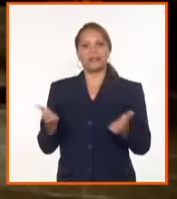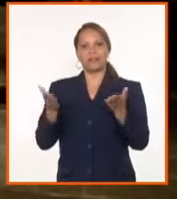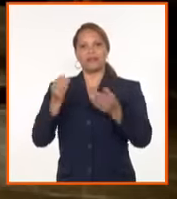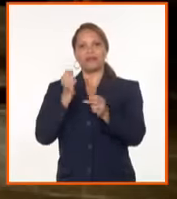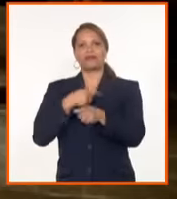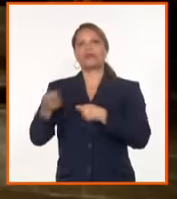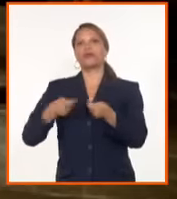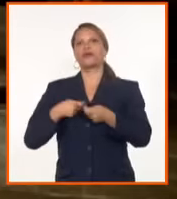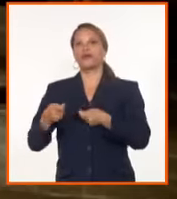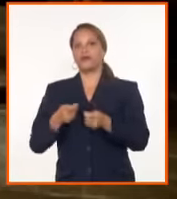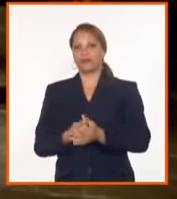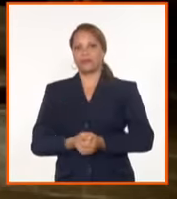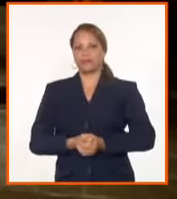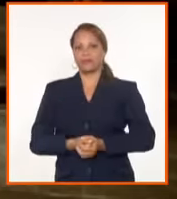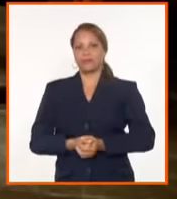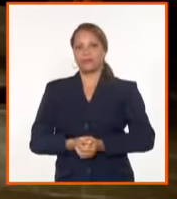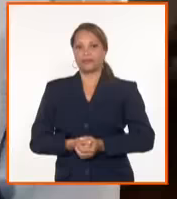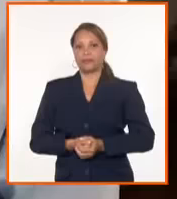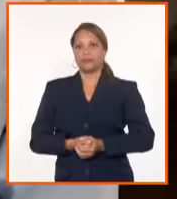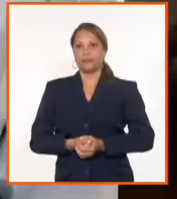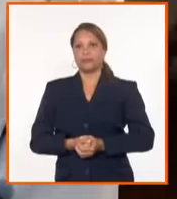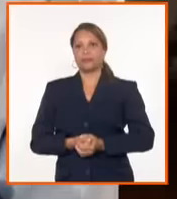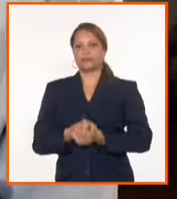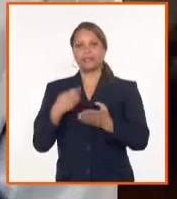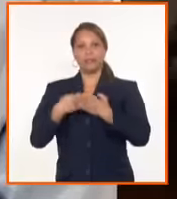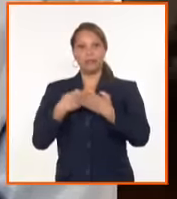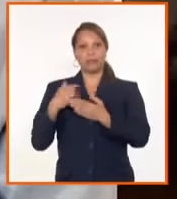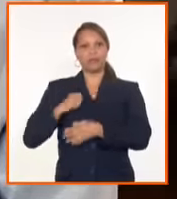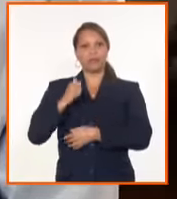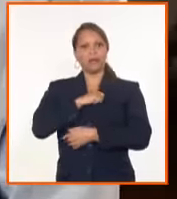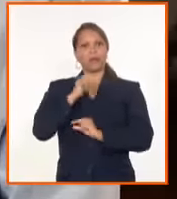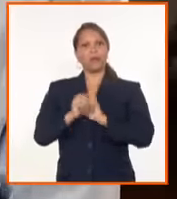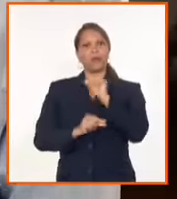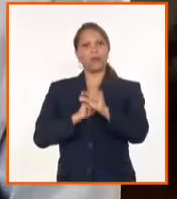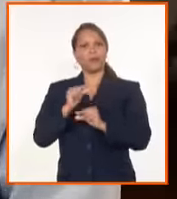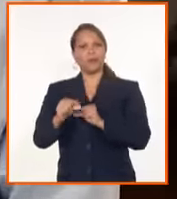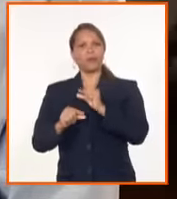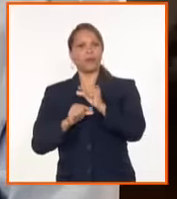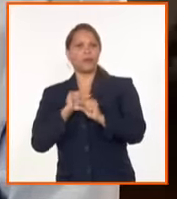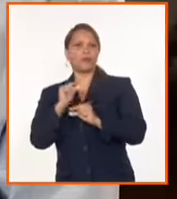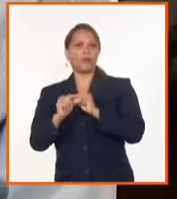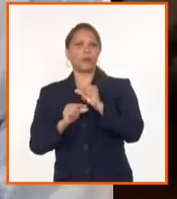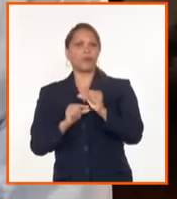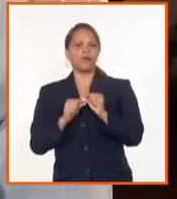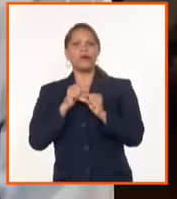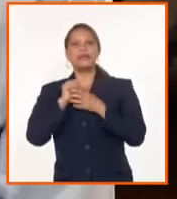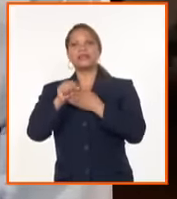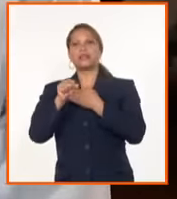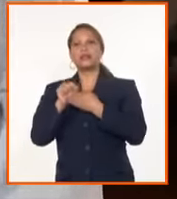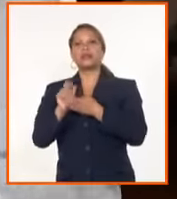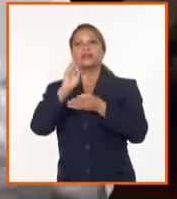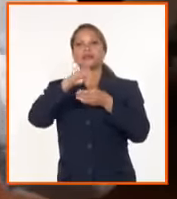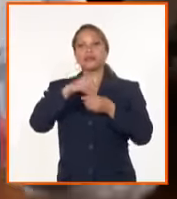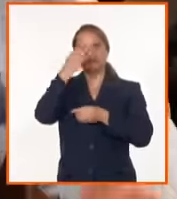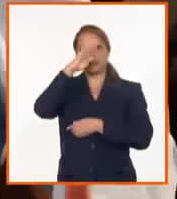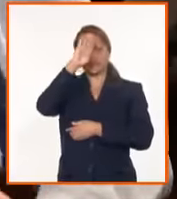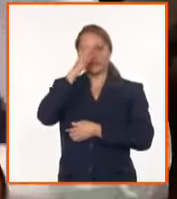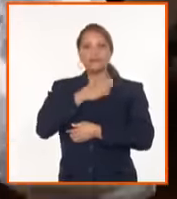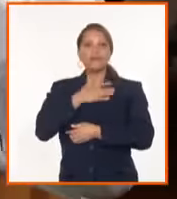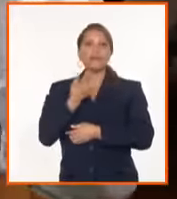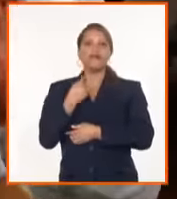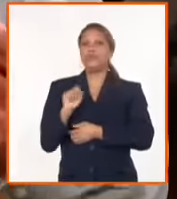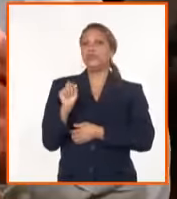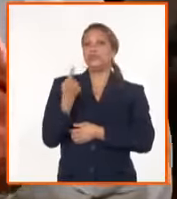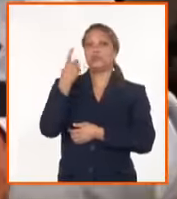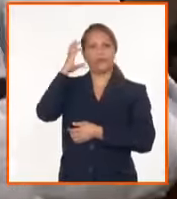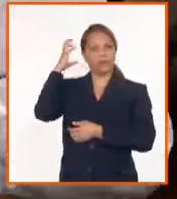sistemas productivos con eficiencia. Las MIPYME también han ido ocupando espacios de servicio en la sociedad que no necesariamente el Estado, en un